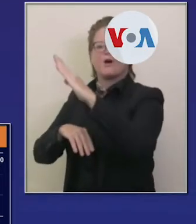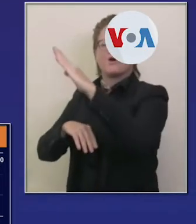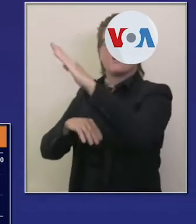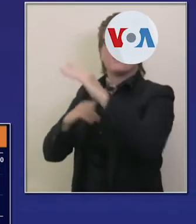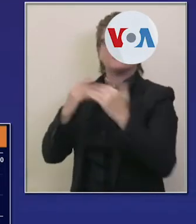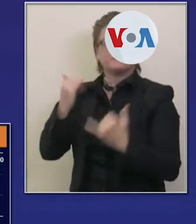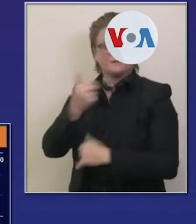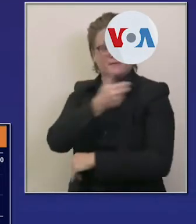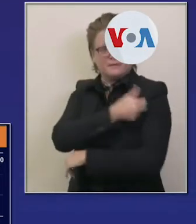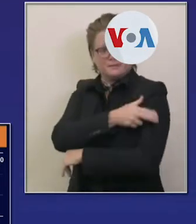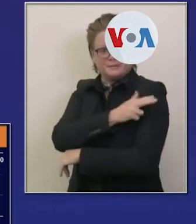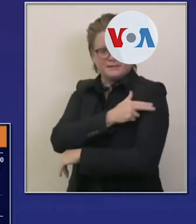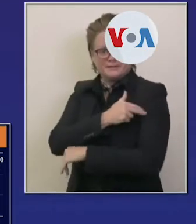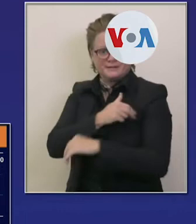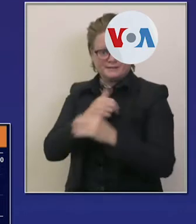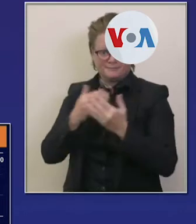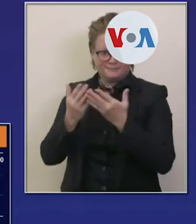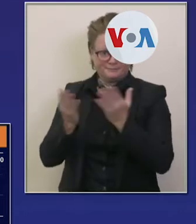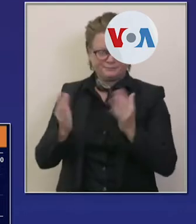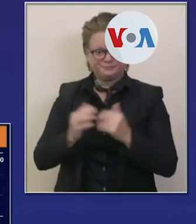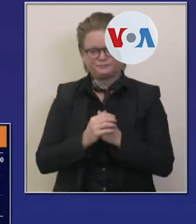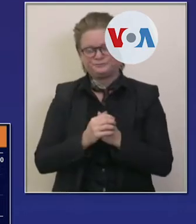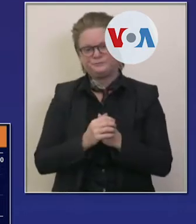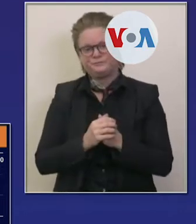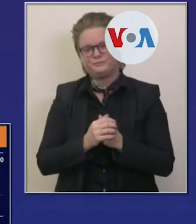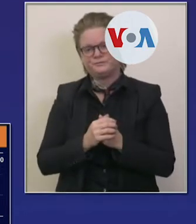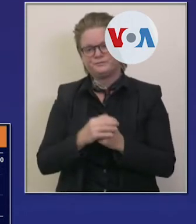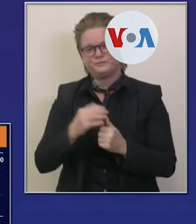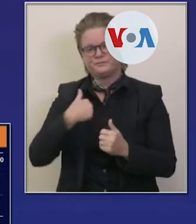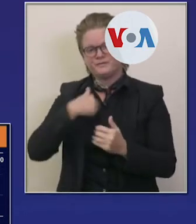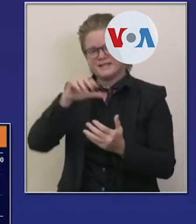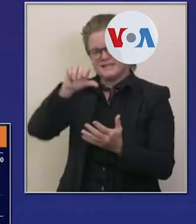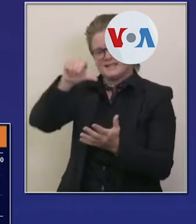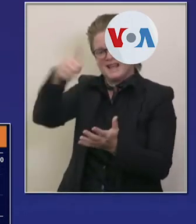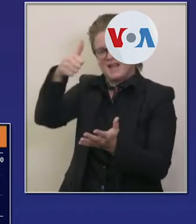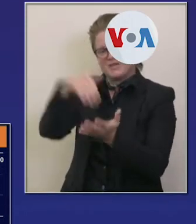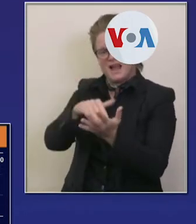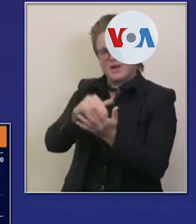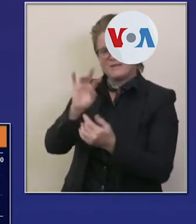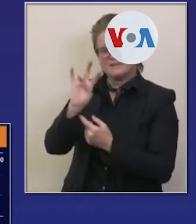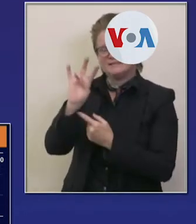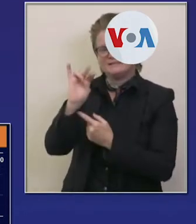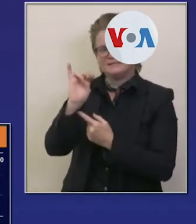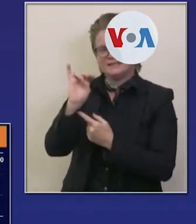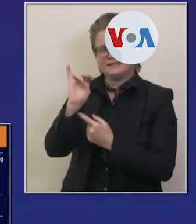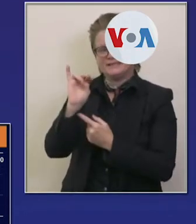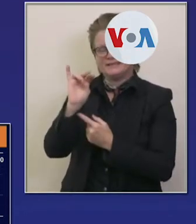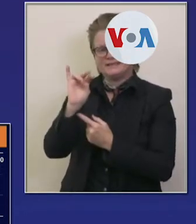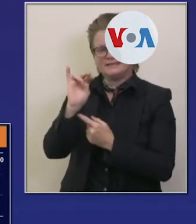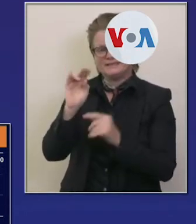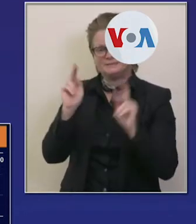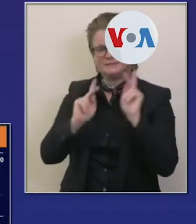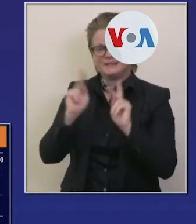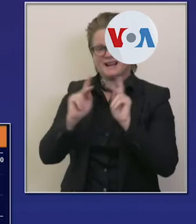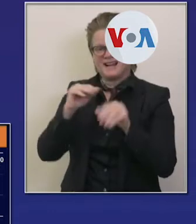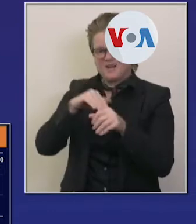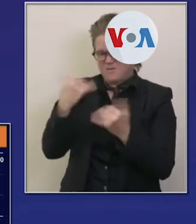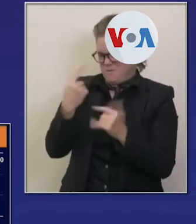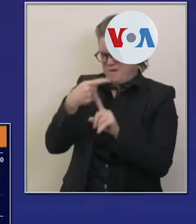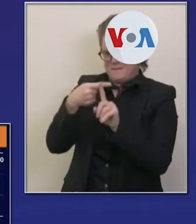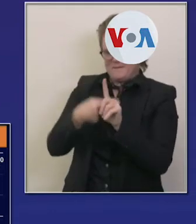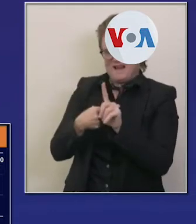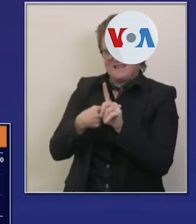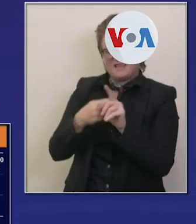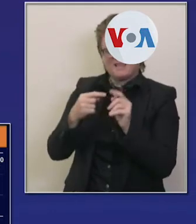19 a lo largo del estado hizo que el gobernador advirtiera de una orden regional de quedarse en casa sin la capacidad hospitalaria en cuidados